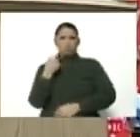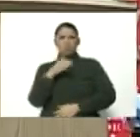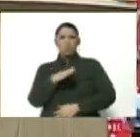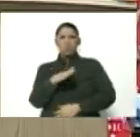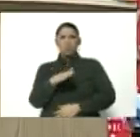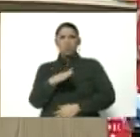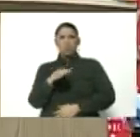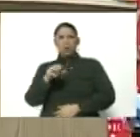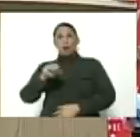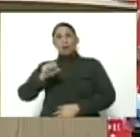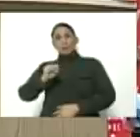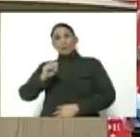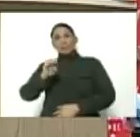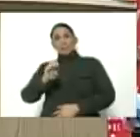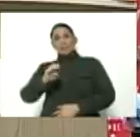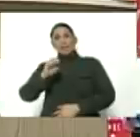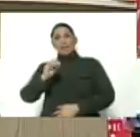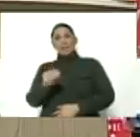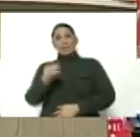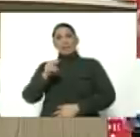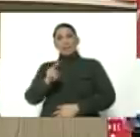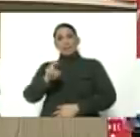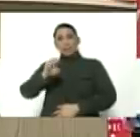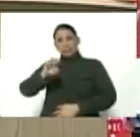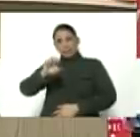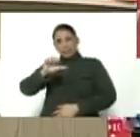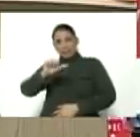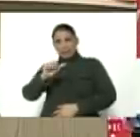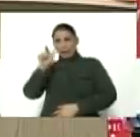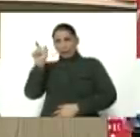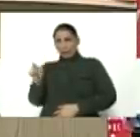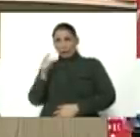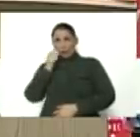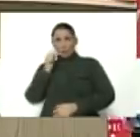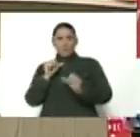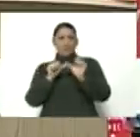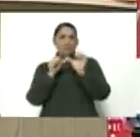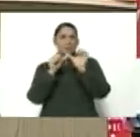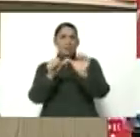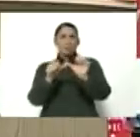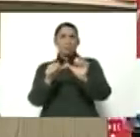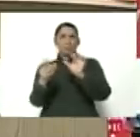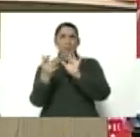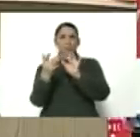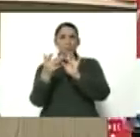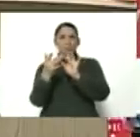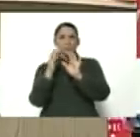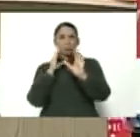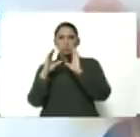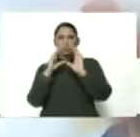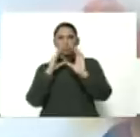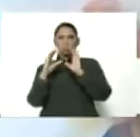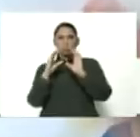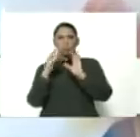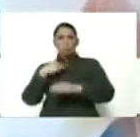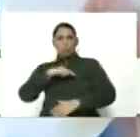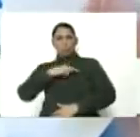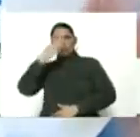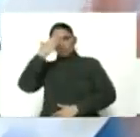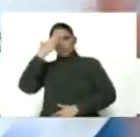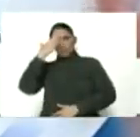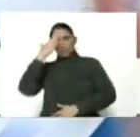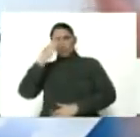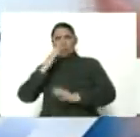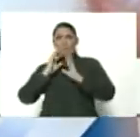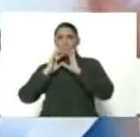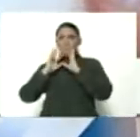Antonio Sequea, que Sequea era quien mantenía relaciones de conversación, eso ya lo sabemos también por el testimonio de